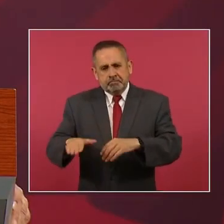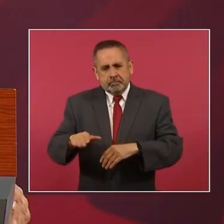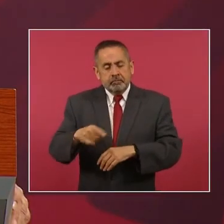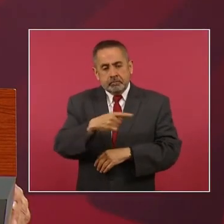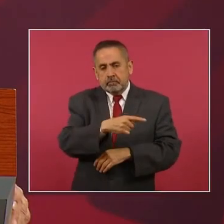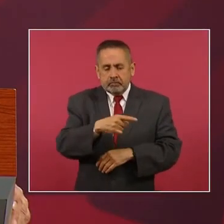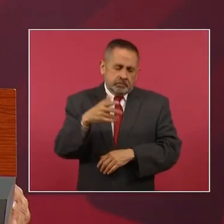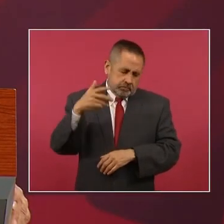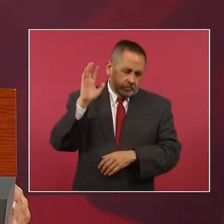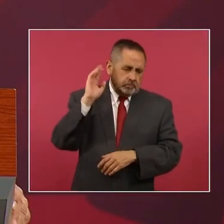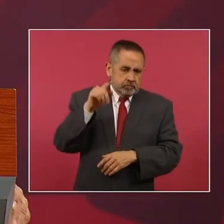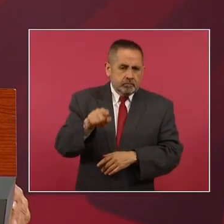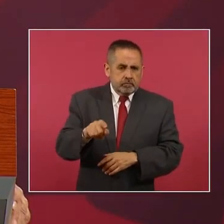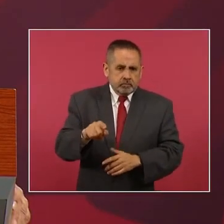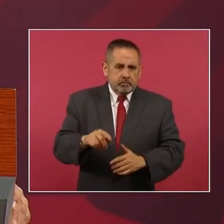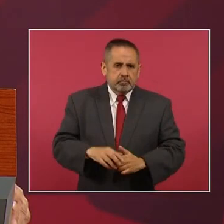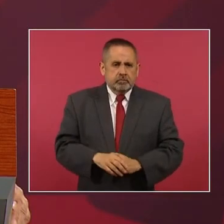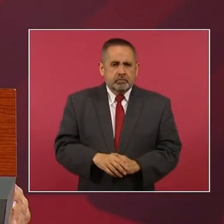Esto,